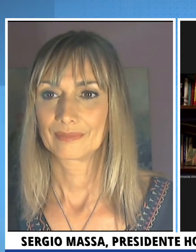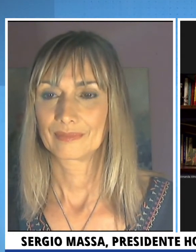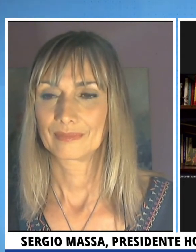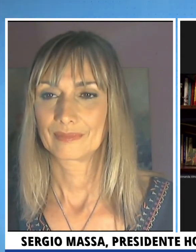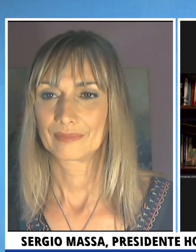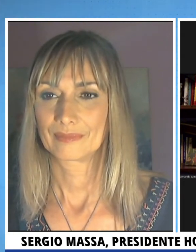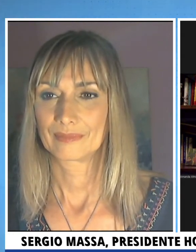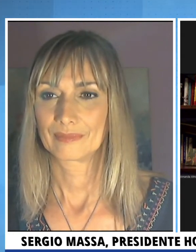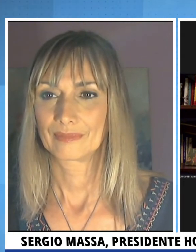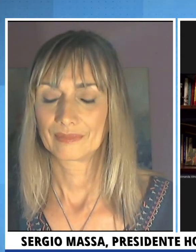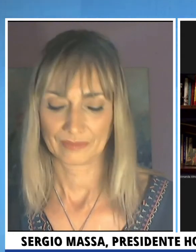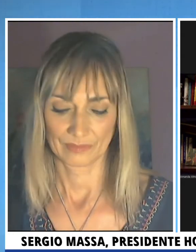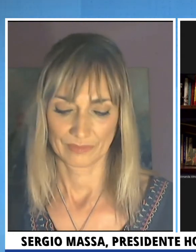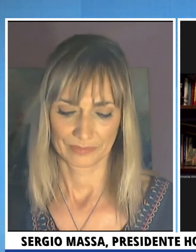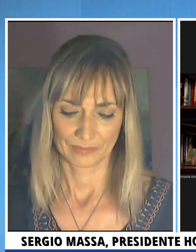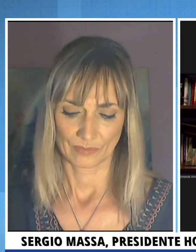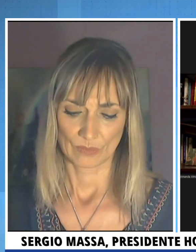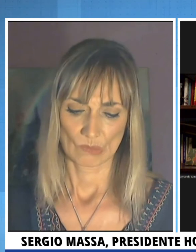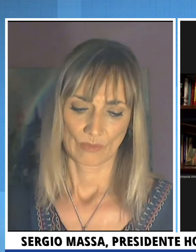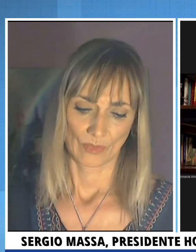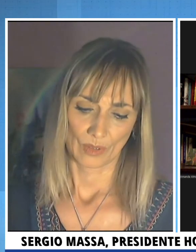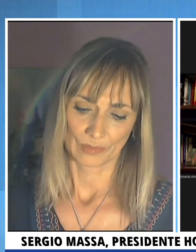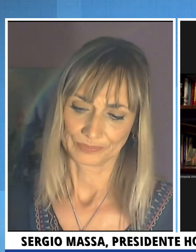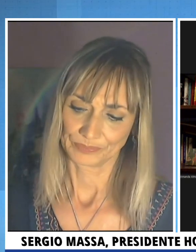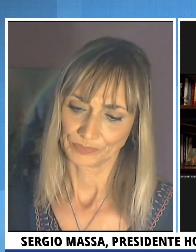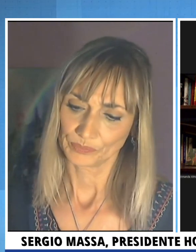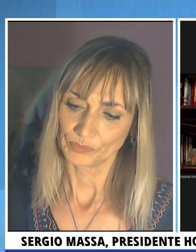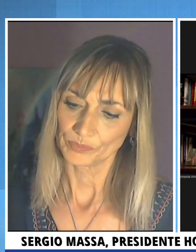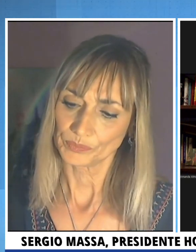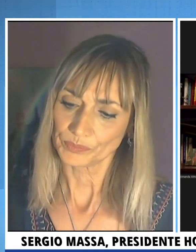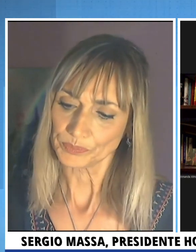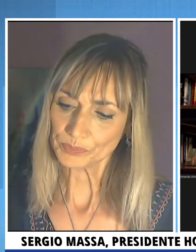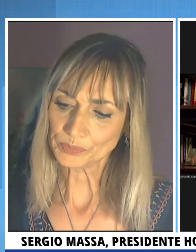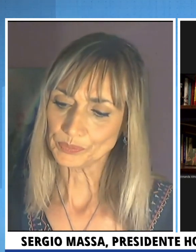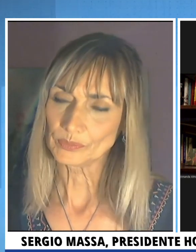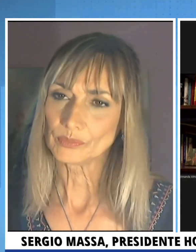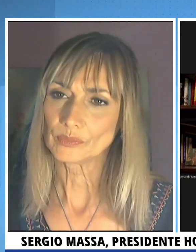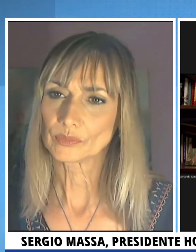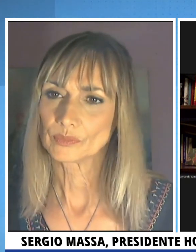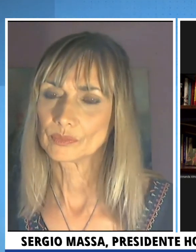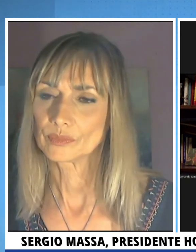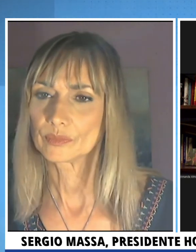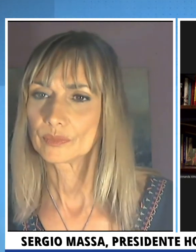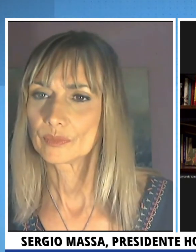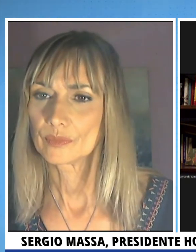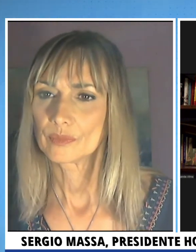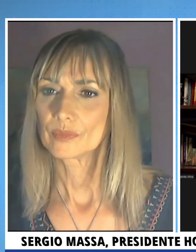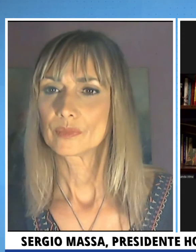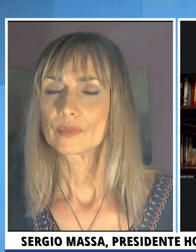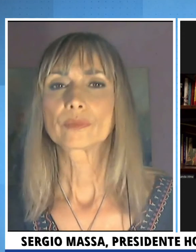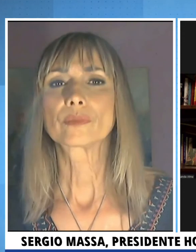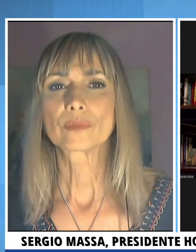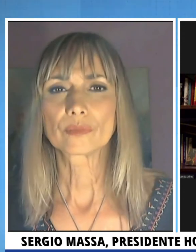todos han planteado su rechazo y su repudio a estos ataques, que hasta ahora, Karin, han cobrado